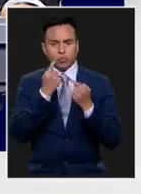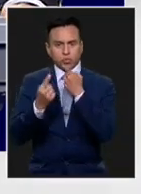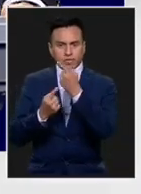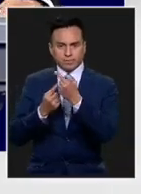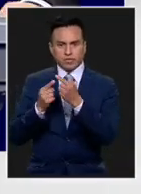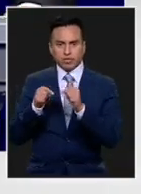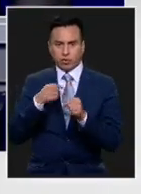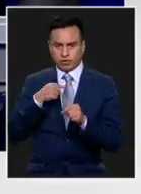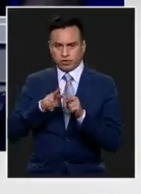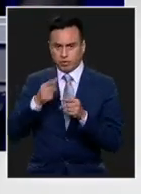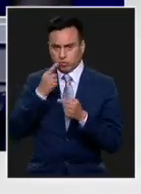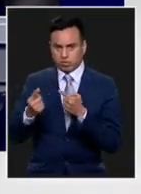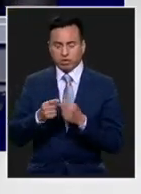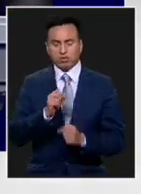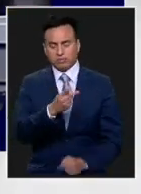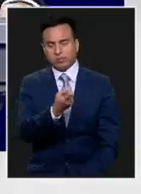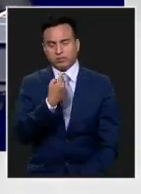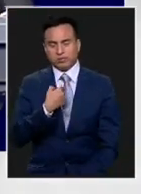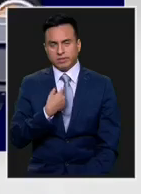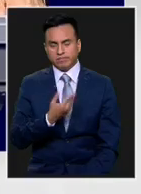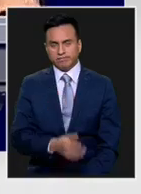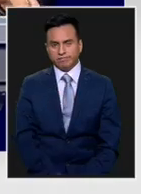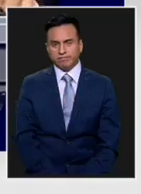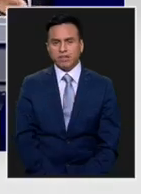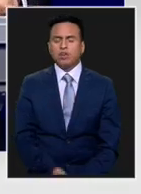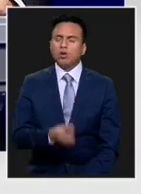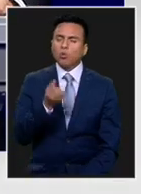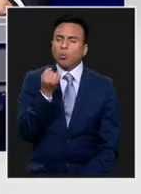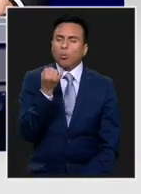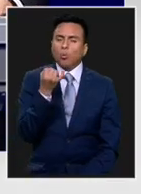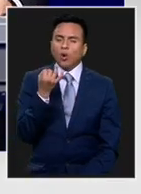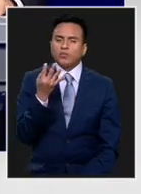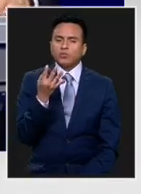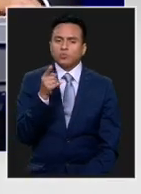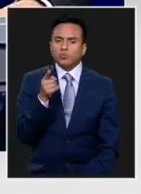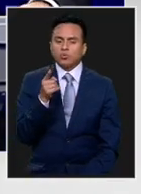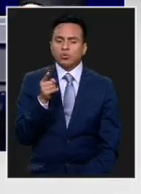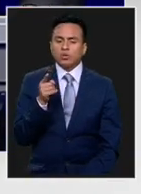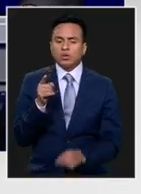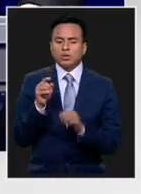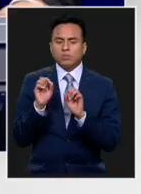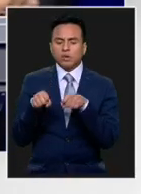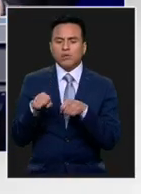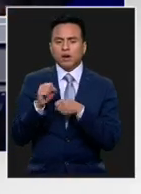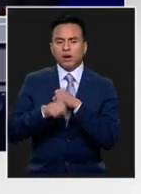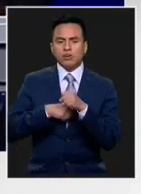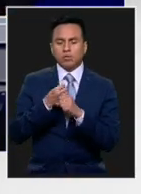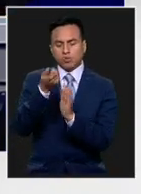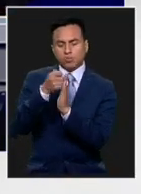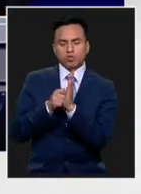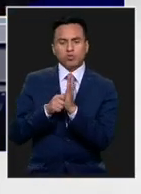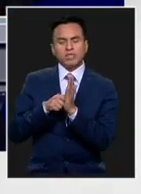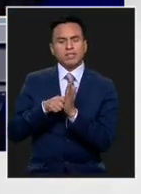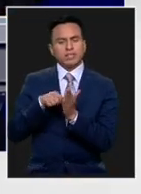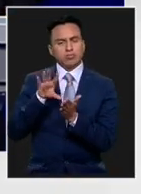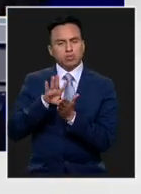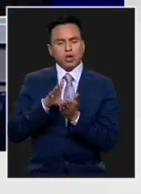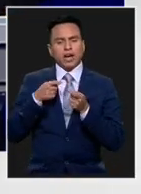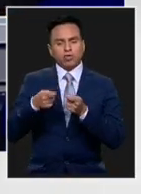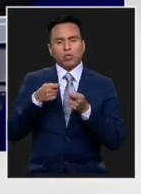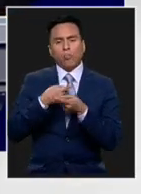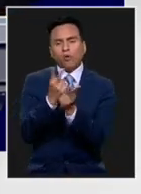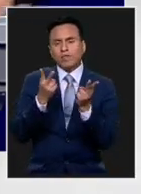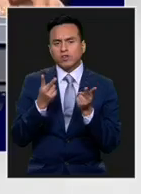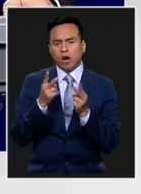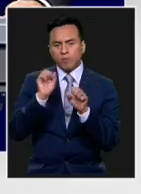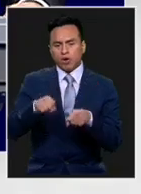las preguntas las estoy haciendo yo, acuérdate. La está haciendo él, sí. ¿Cuánto, tú que apruebas, al igual que yo, todos los años el presupuesto de la Nación, cuánto es el gasto público